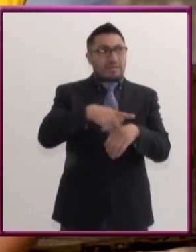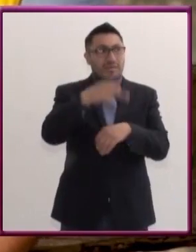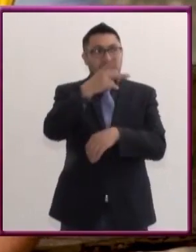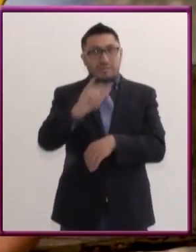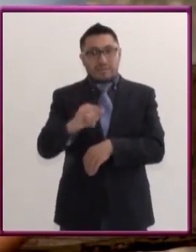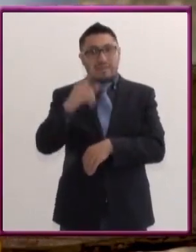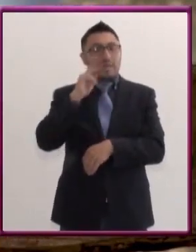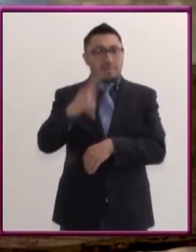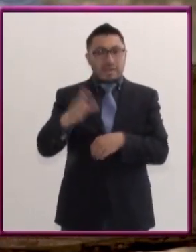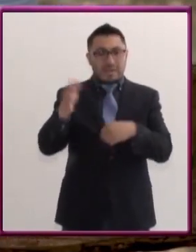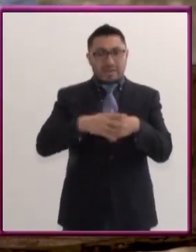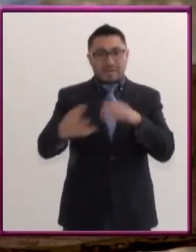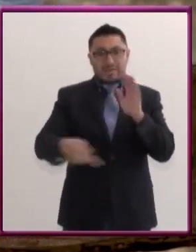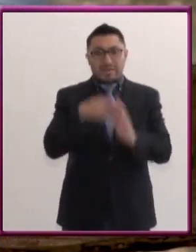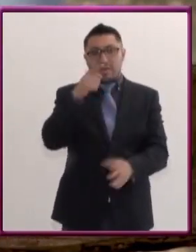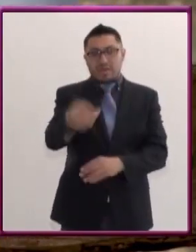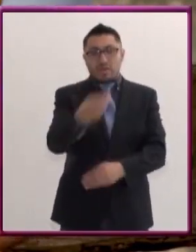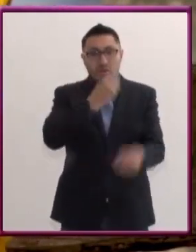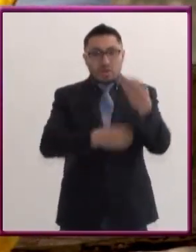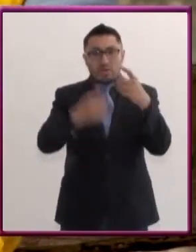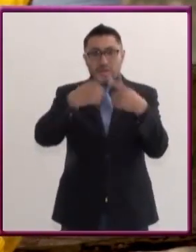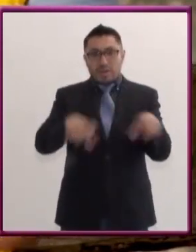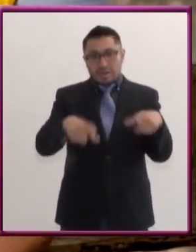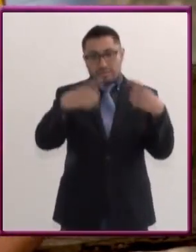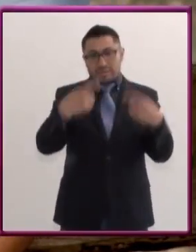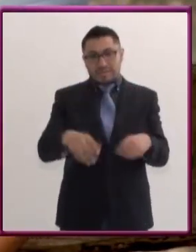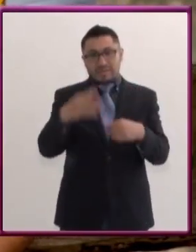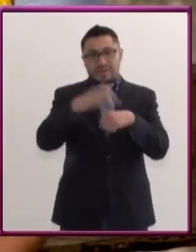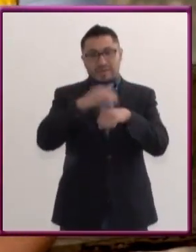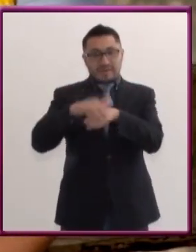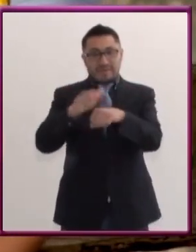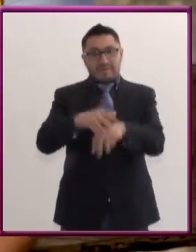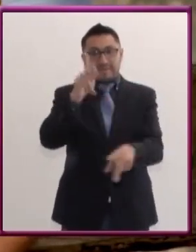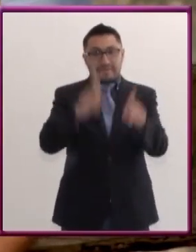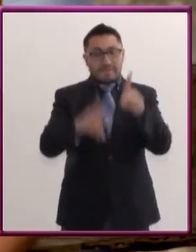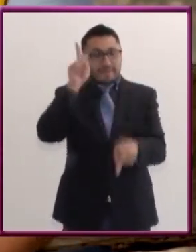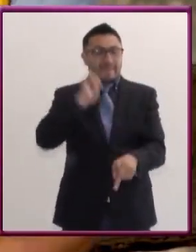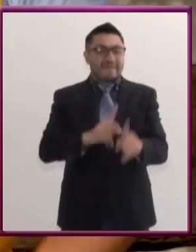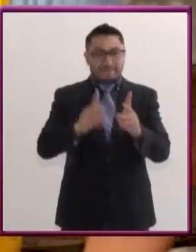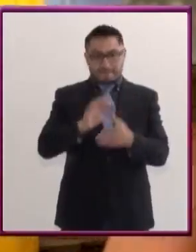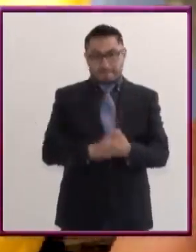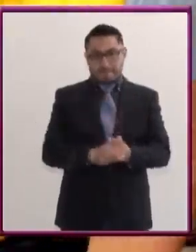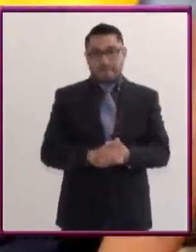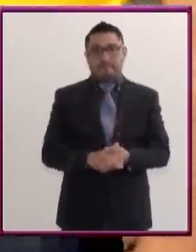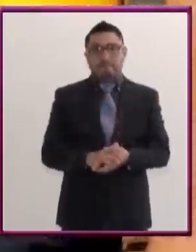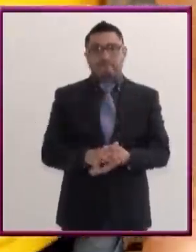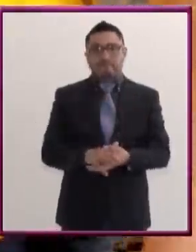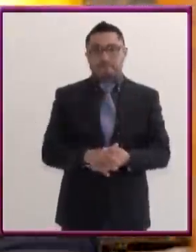¿va? Para la próxima vez que comas pie ahí con tus amigas, lo saques en la plática, ¿va? ¿Ah?